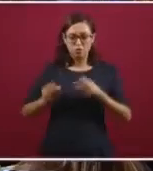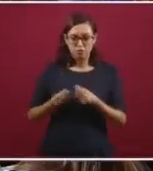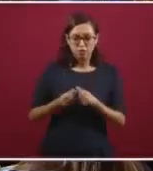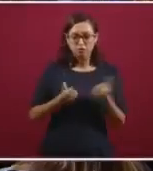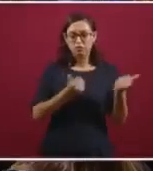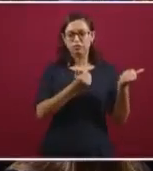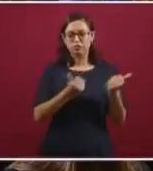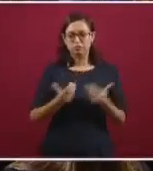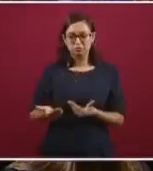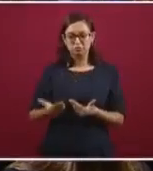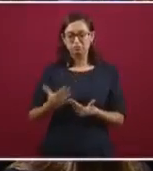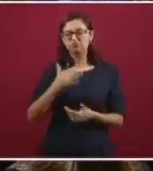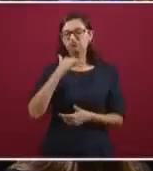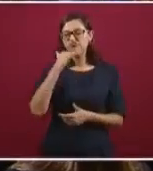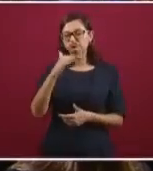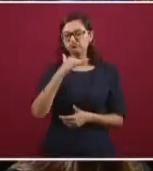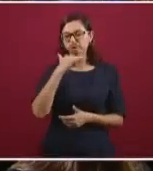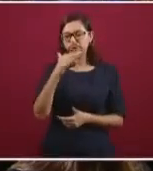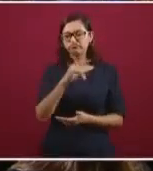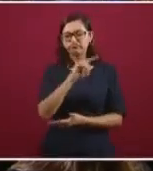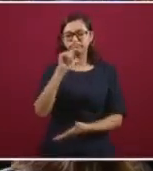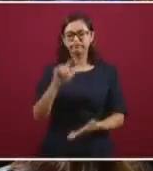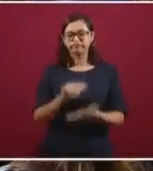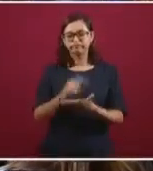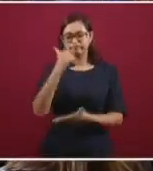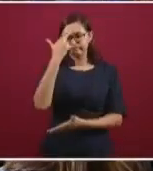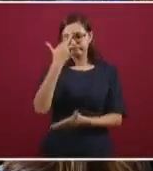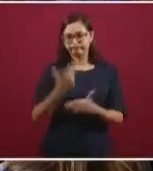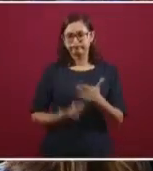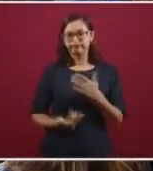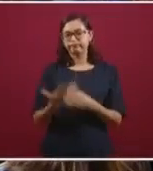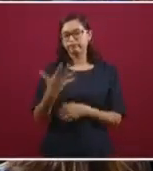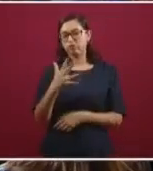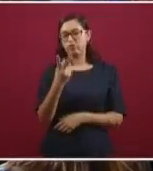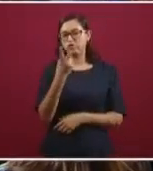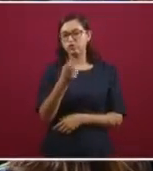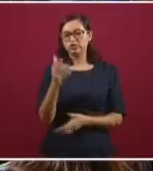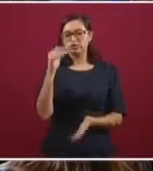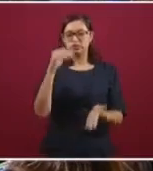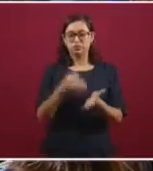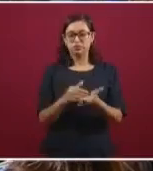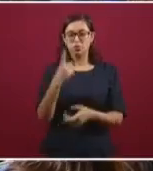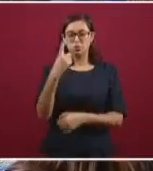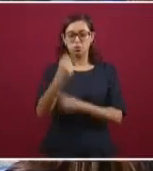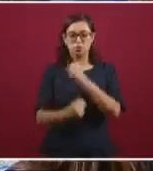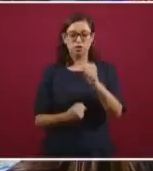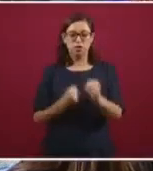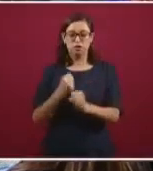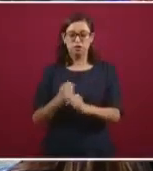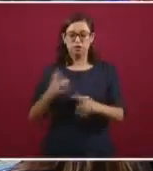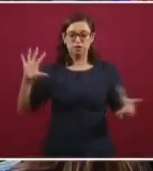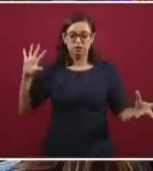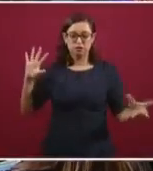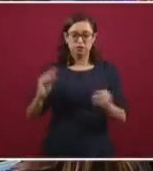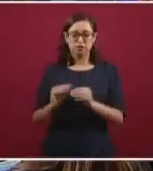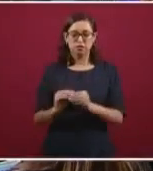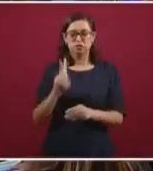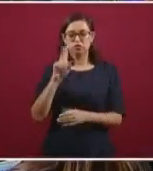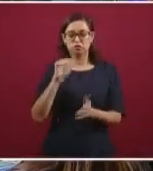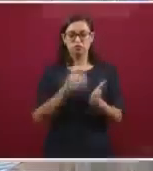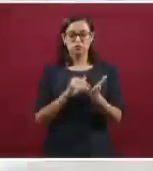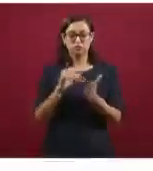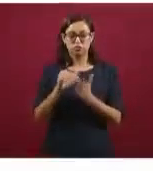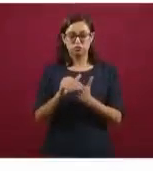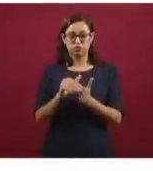ingresa ilegalmente, con la estimación de 200.000 armas por año, en los 10 años serían 2